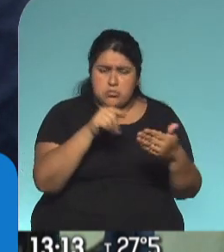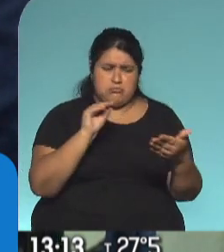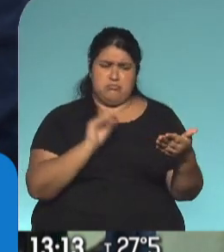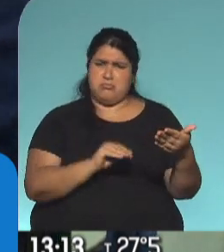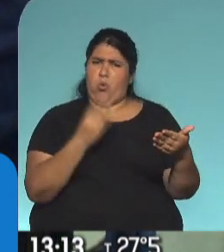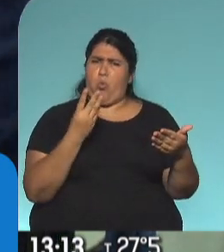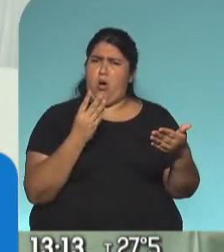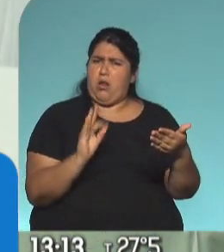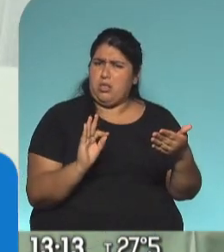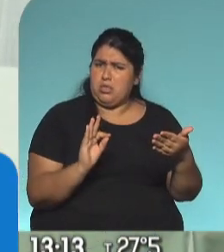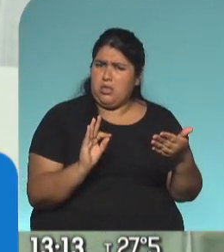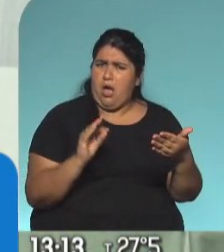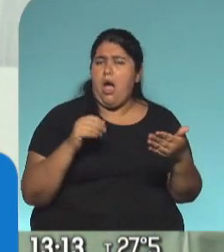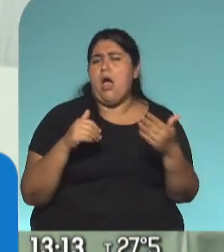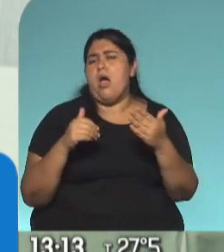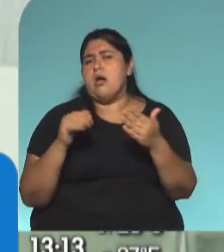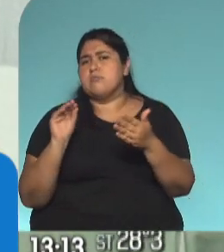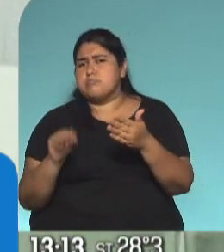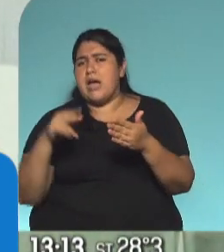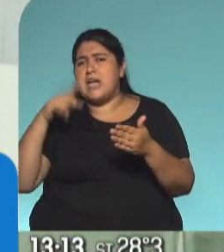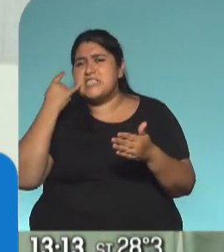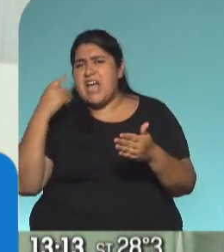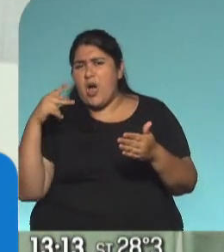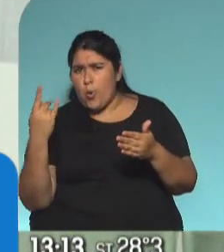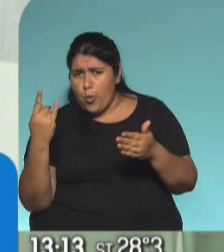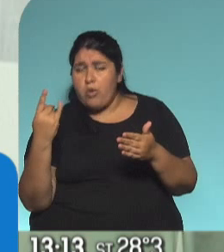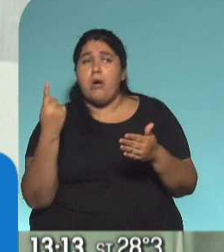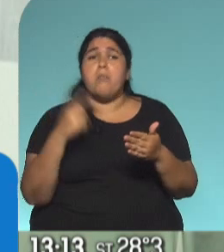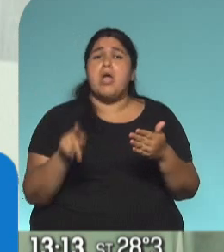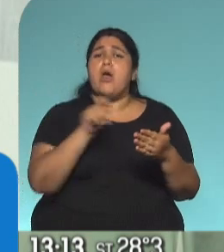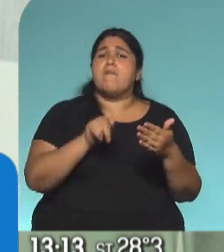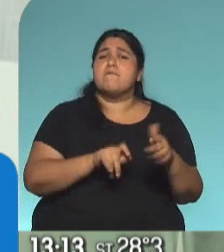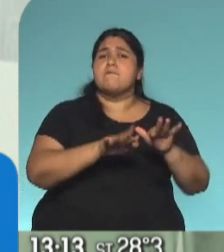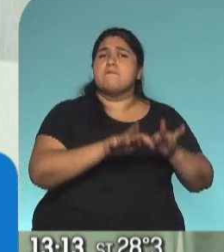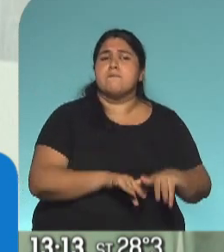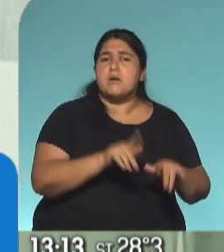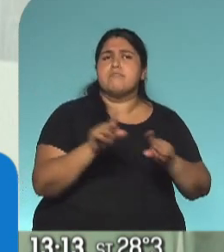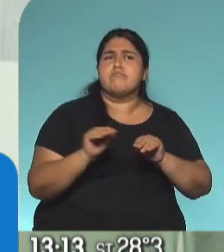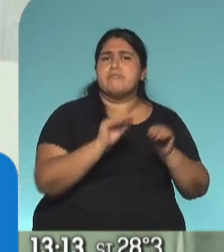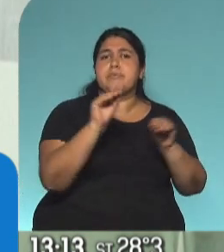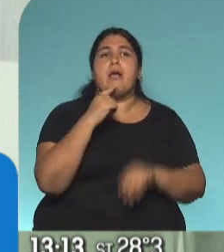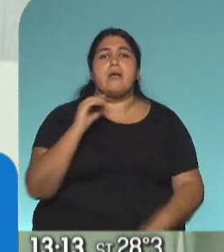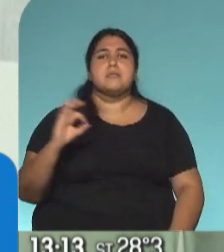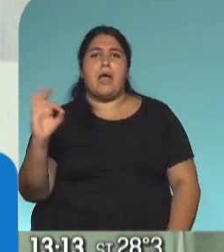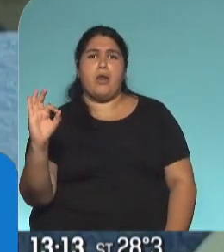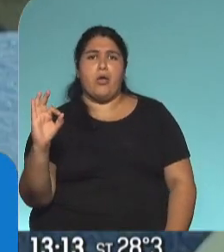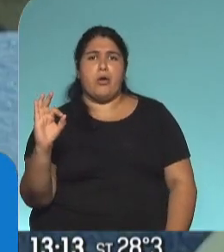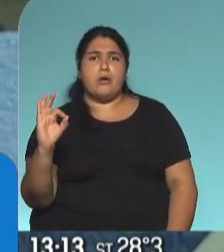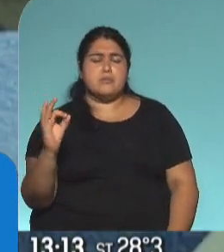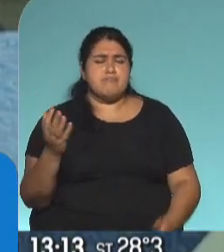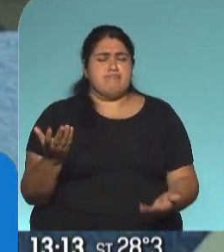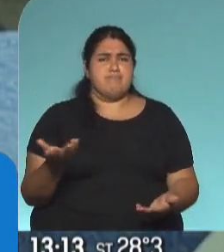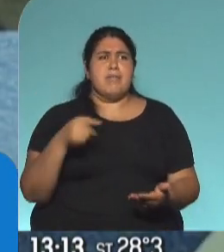votos para Yacu Pérez y la carga, cuando hacían la carga informática, lo cargaban con 0 votos. Entonces